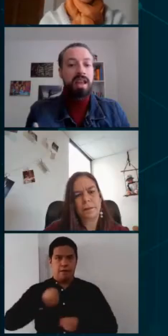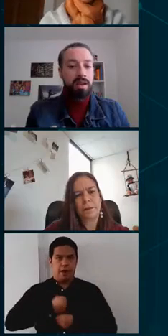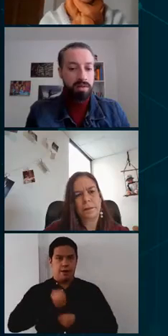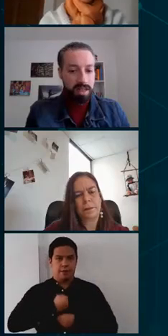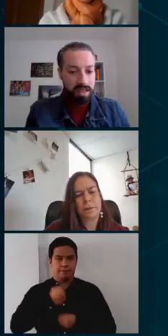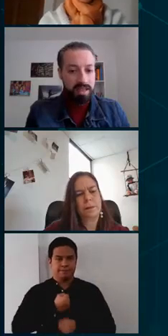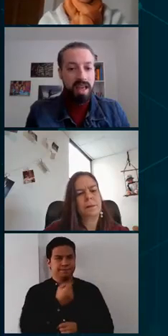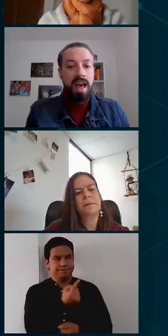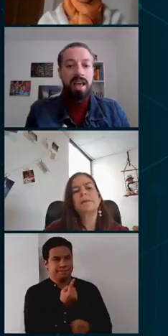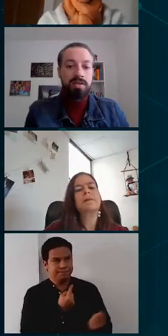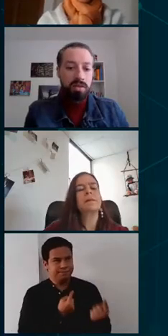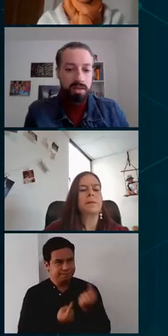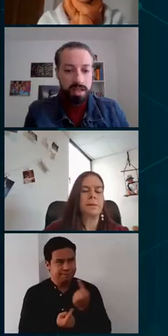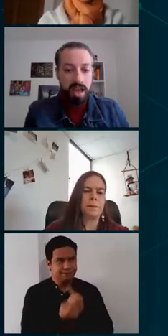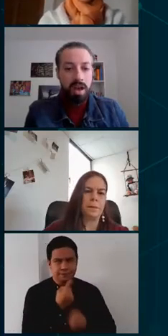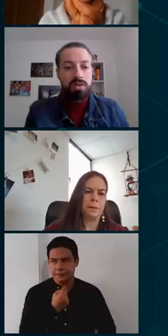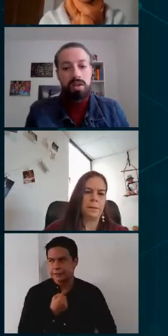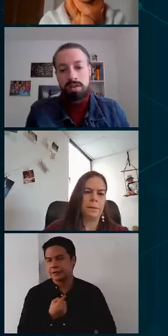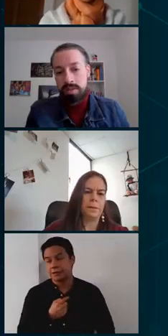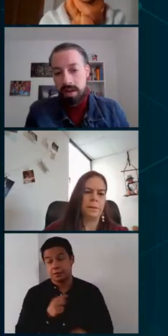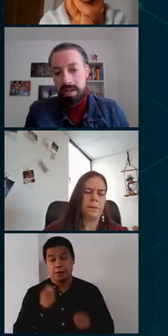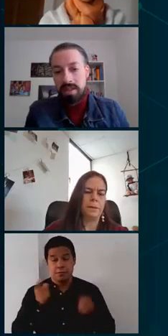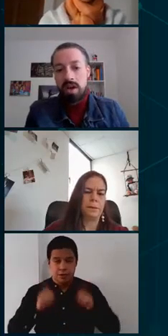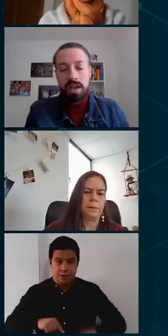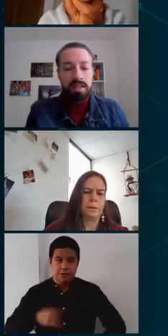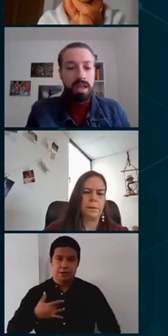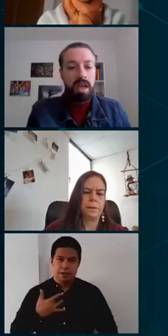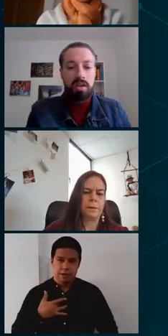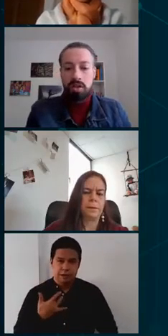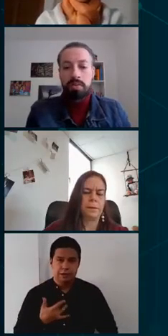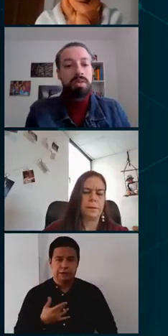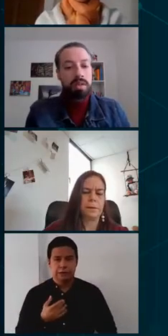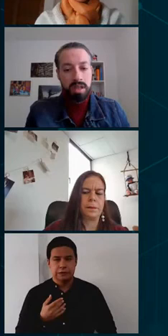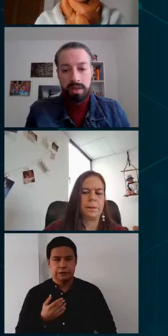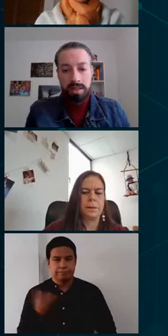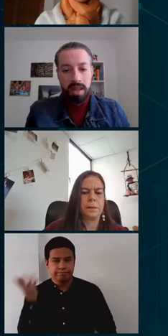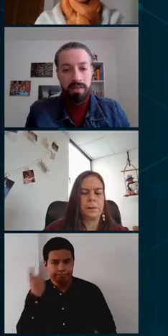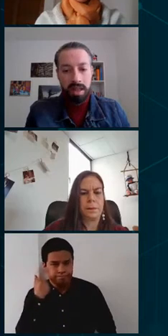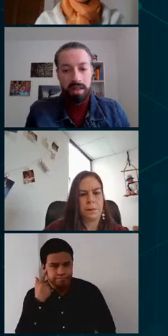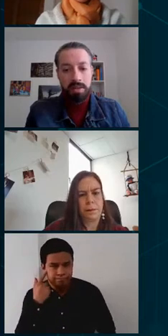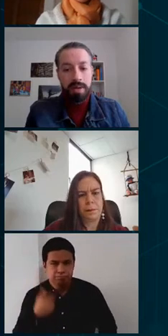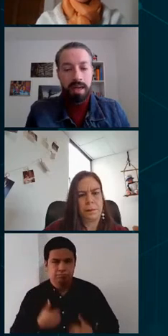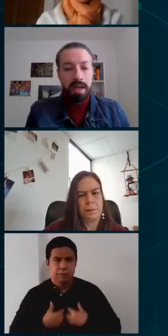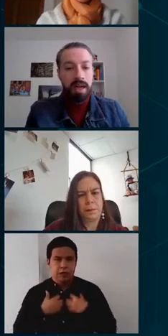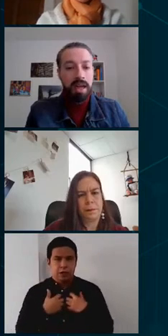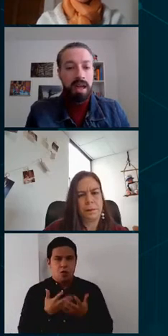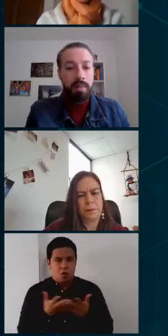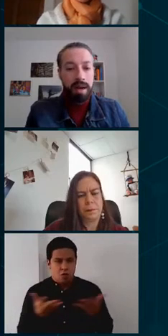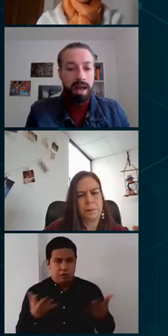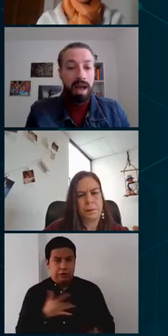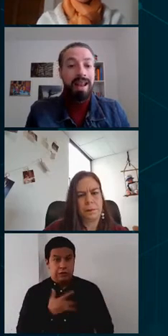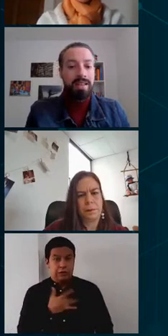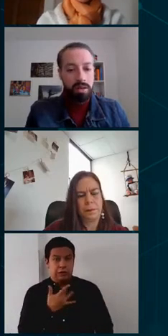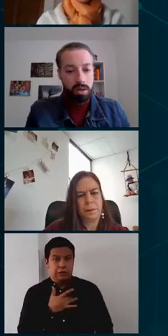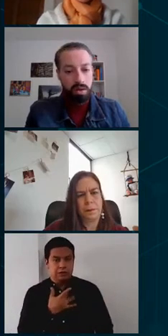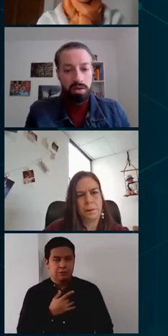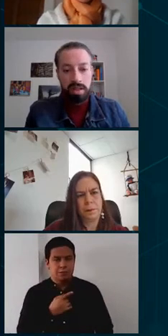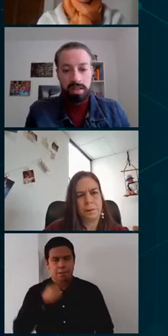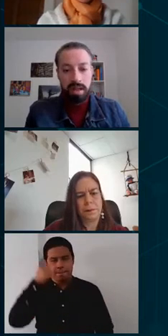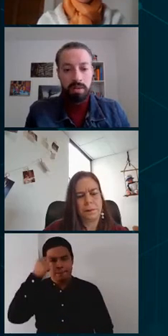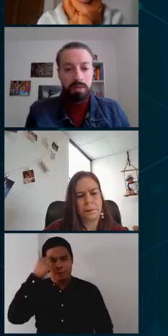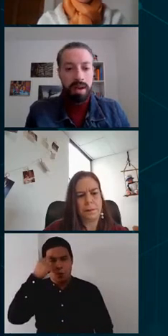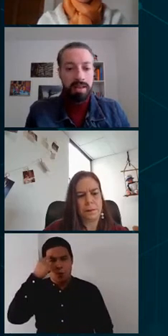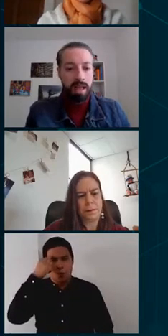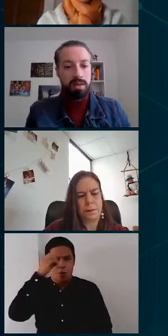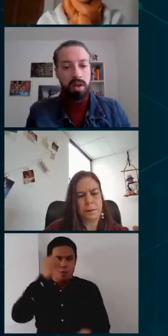tiene, tiene unas necesidades, unos deseos, unas observaciones y unos puntos de vista diferentes para el entorno